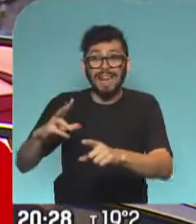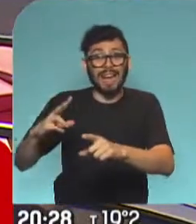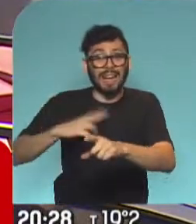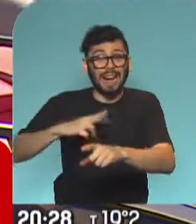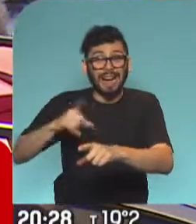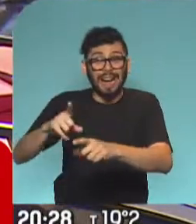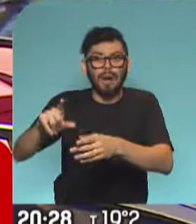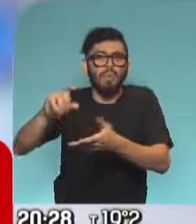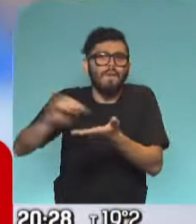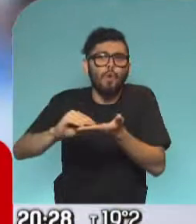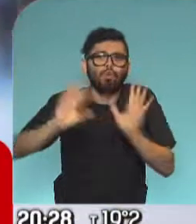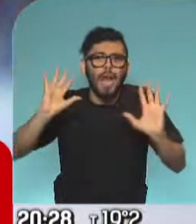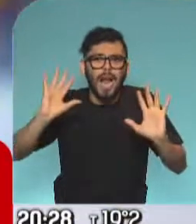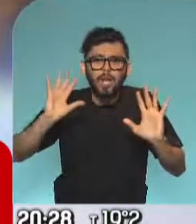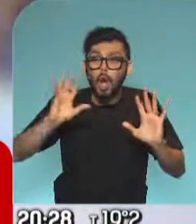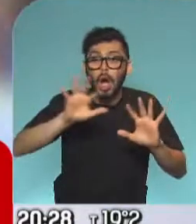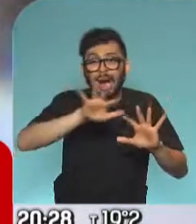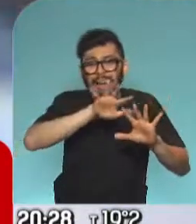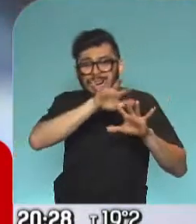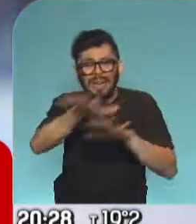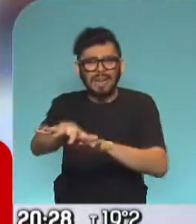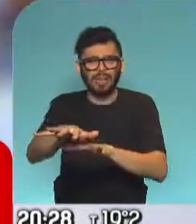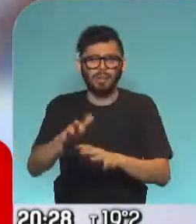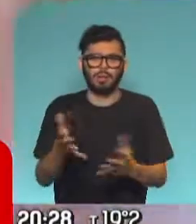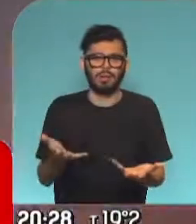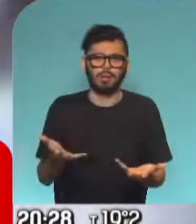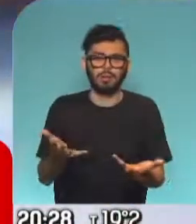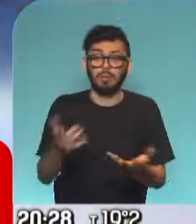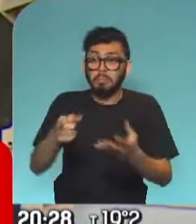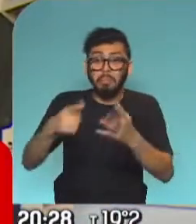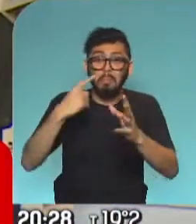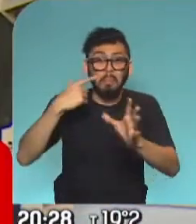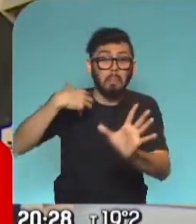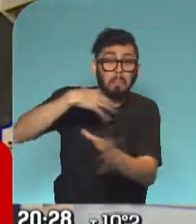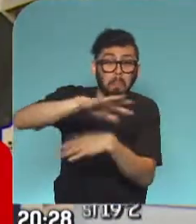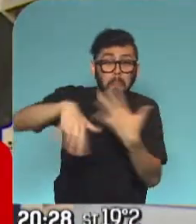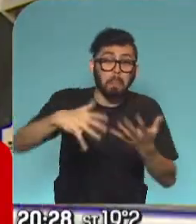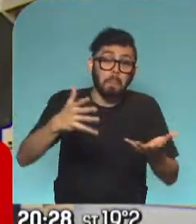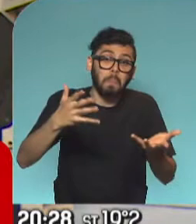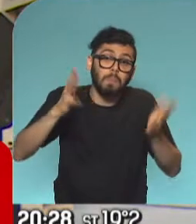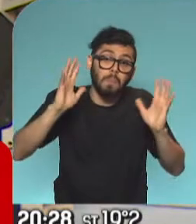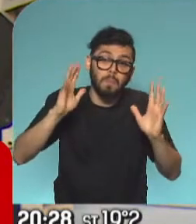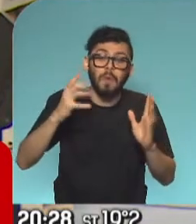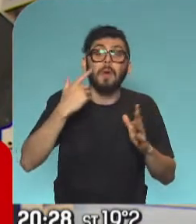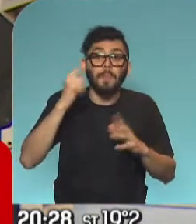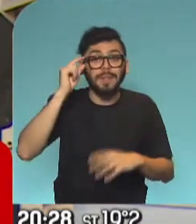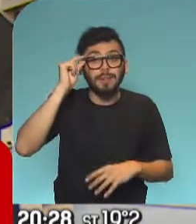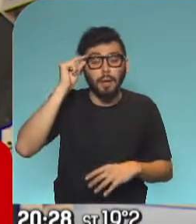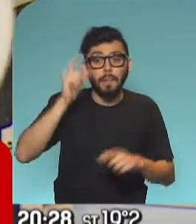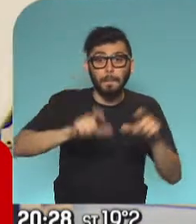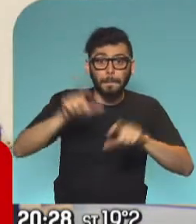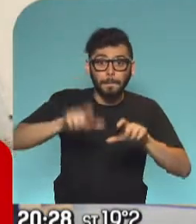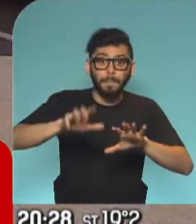porque eso genera un espiral de violencia que puede terminar en pasos prácticos a decir imagina que así como hay gente que se puede congregar